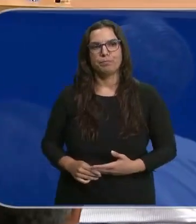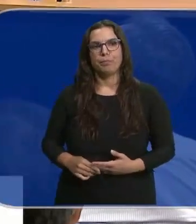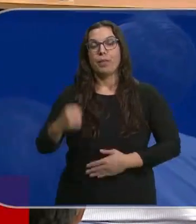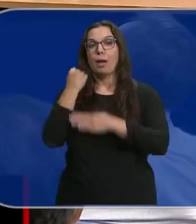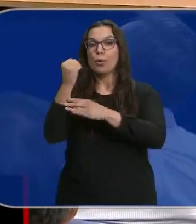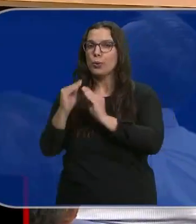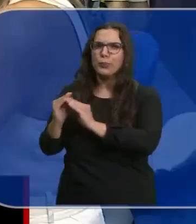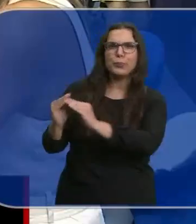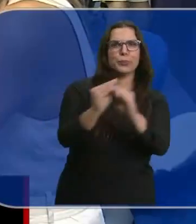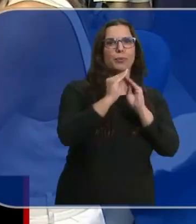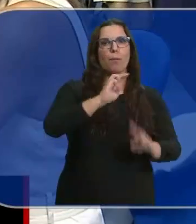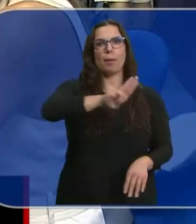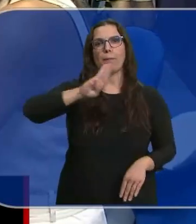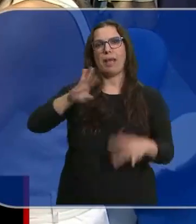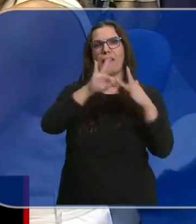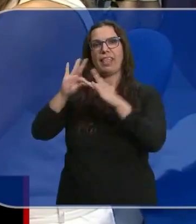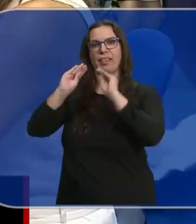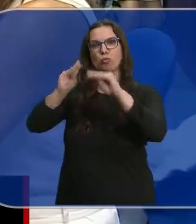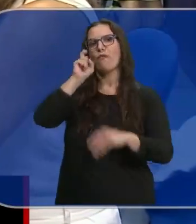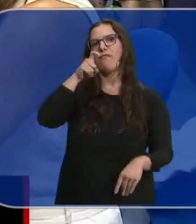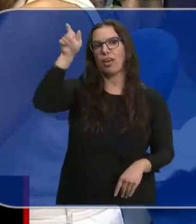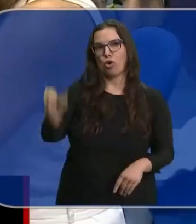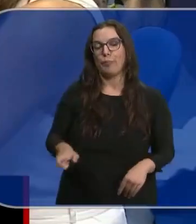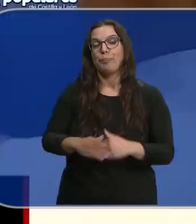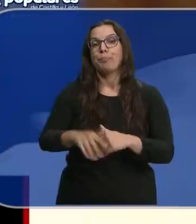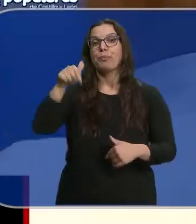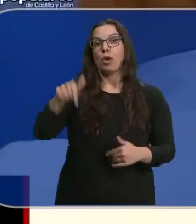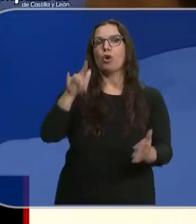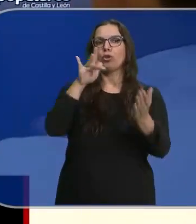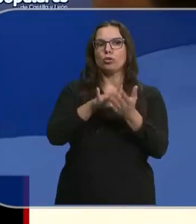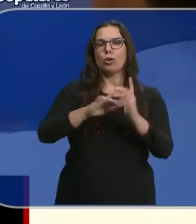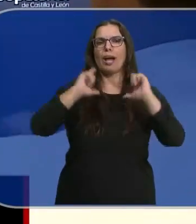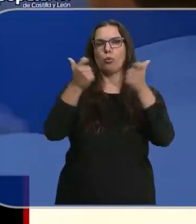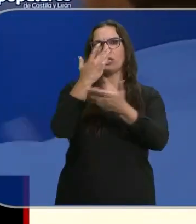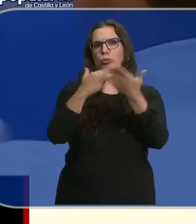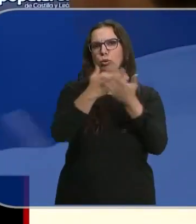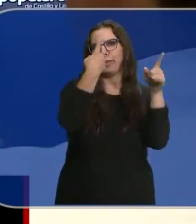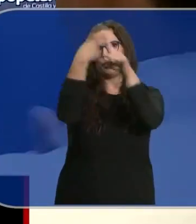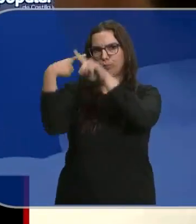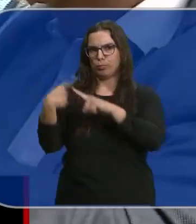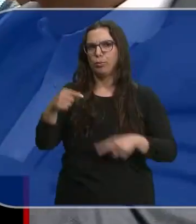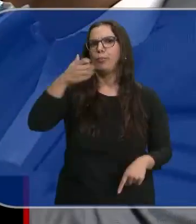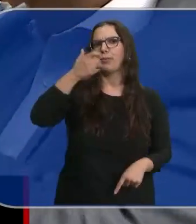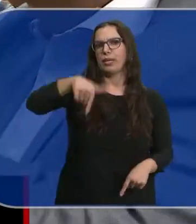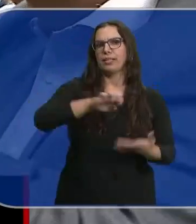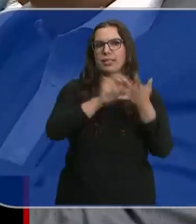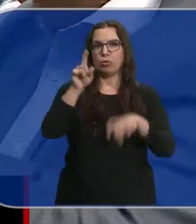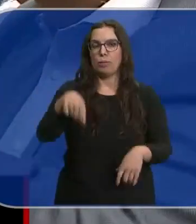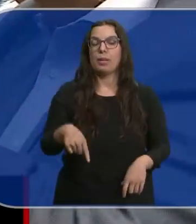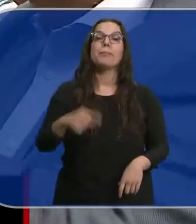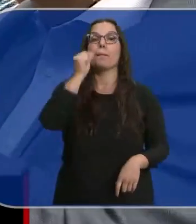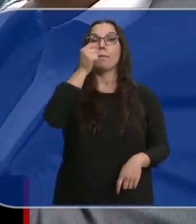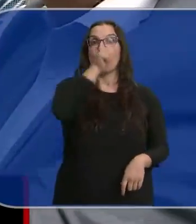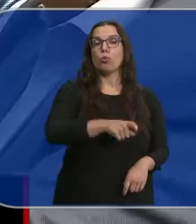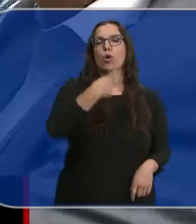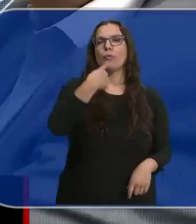Apoyo unánime del Partido Popular a su líder, Alberto Núñez Feijóo. Hoy se han celebrado varias juntas autonómicas, entre ellas la de Castilla y León.